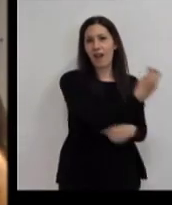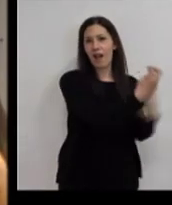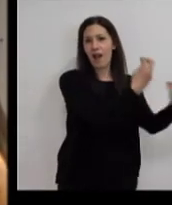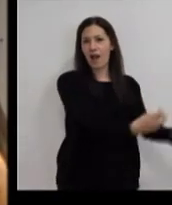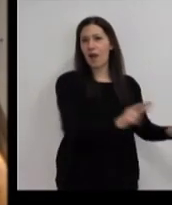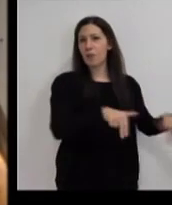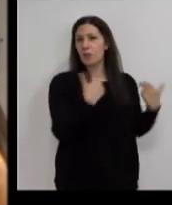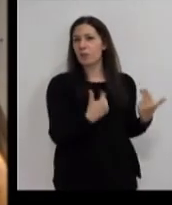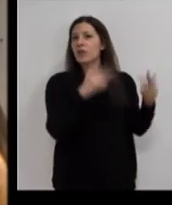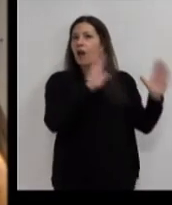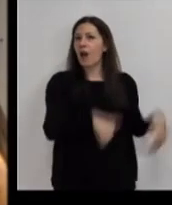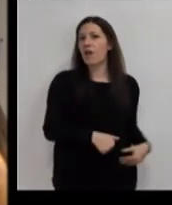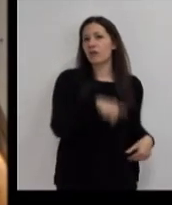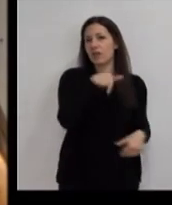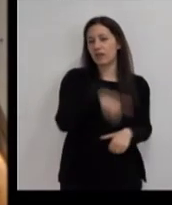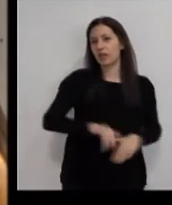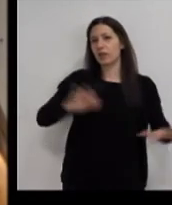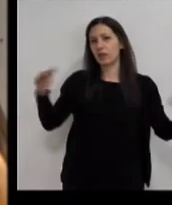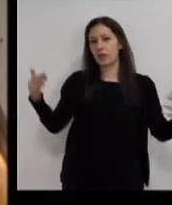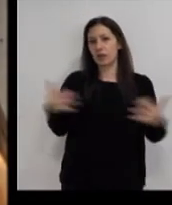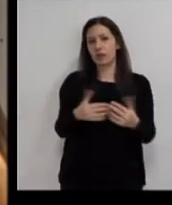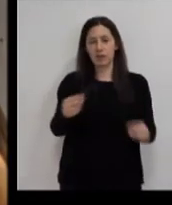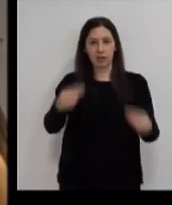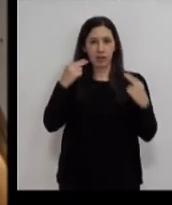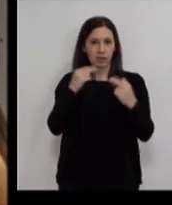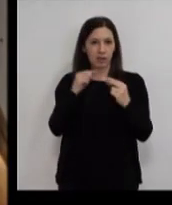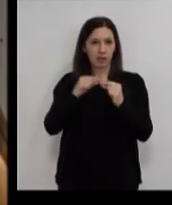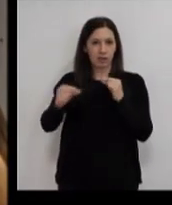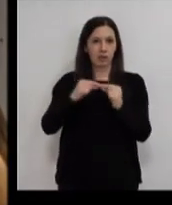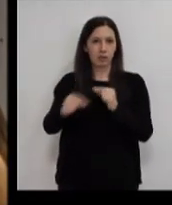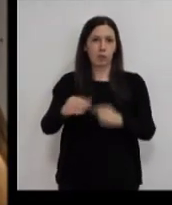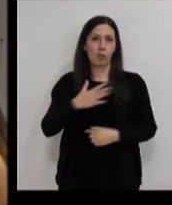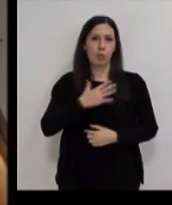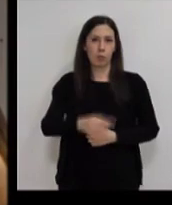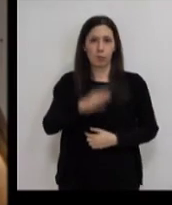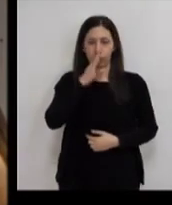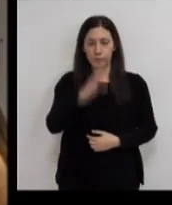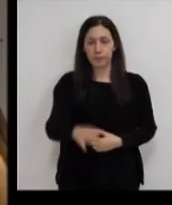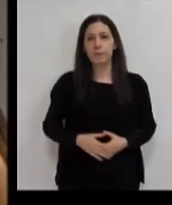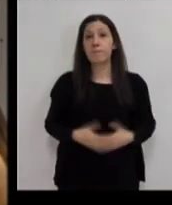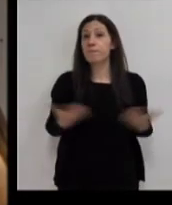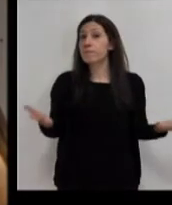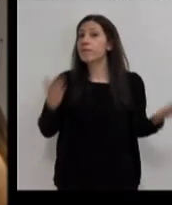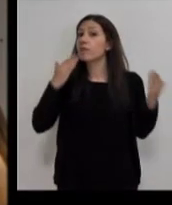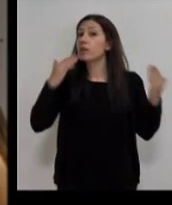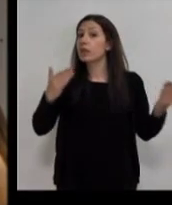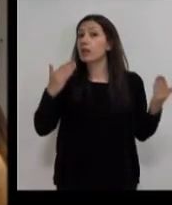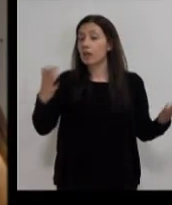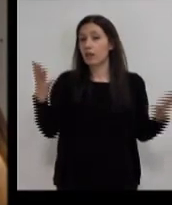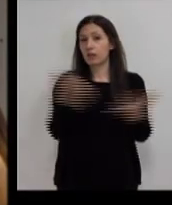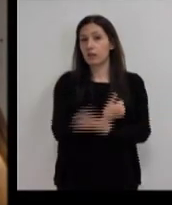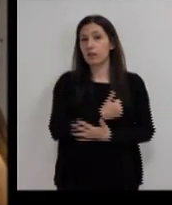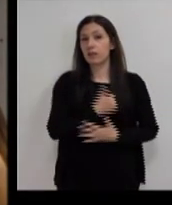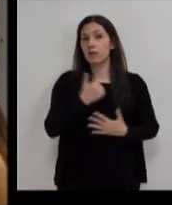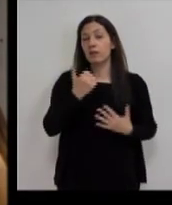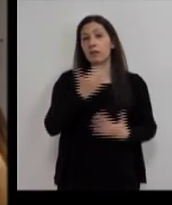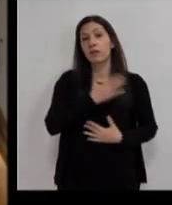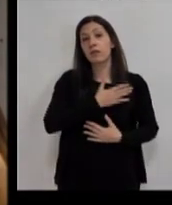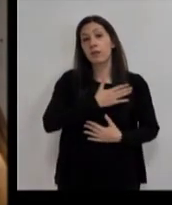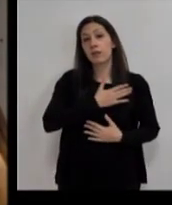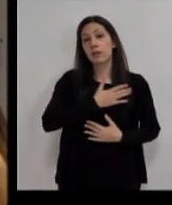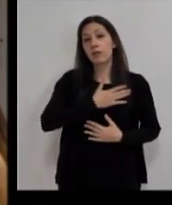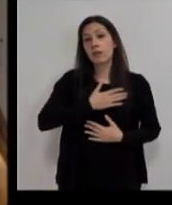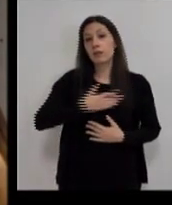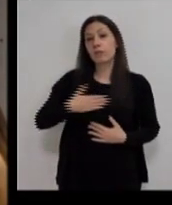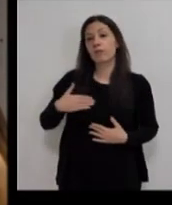compañeros de CENTAC que están aquí permitiendo que esto realmente se pueda transmitir a través de streaming, ¿no? Y bueno,